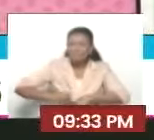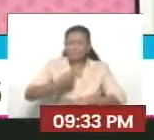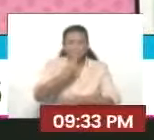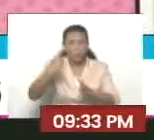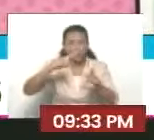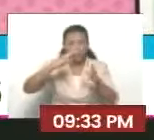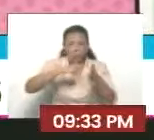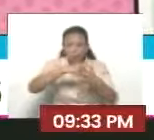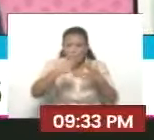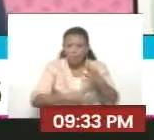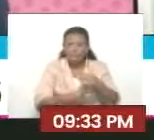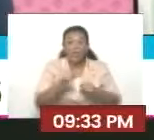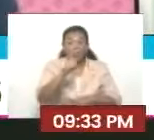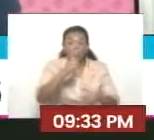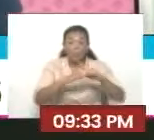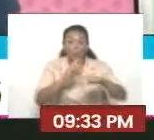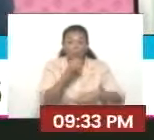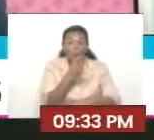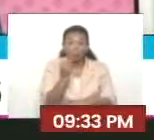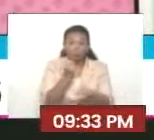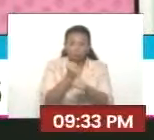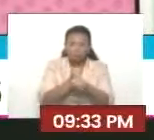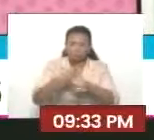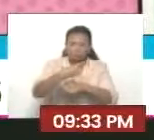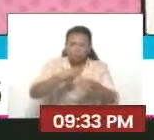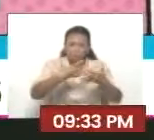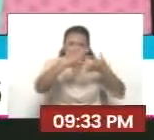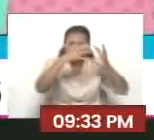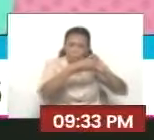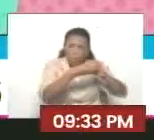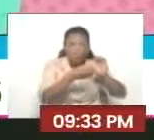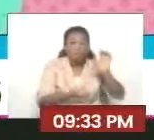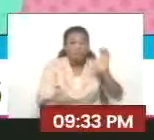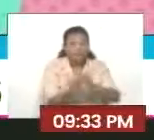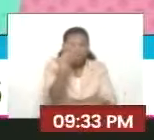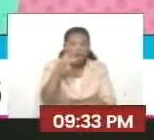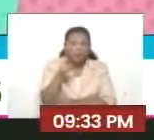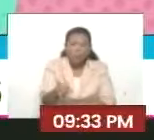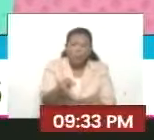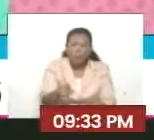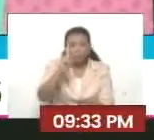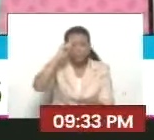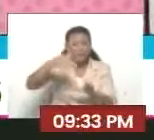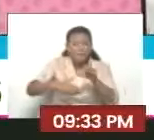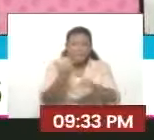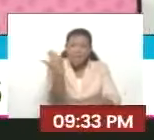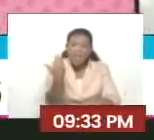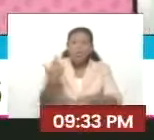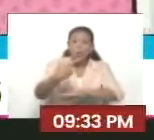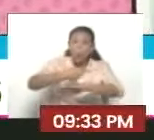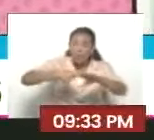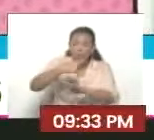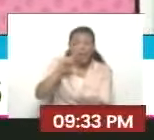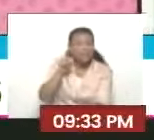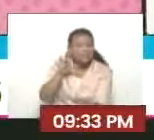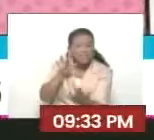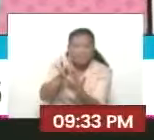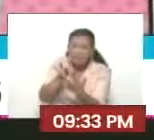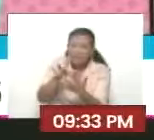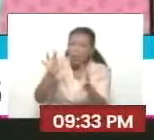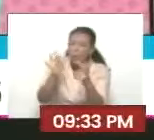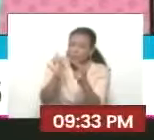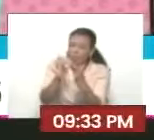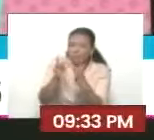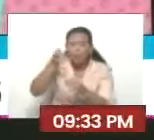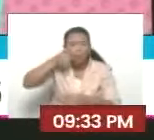al pueblo. Y el 1 por 10 del buen gobierno se ha convertido en el método de gobernanza, lo mejor que hemos